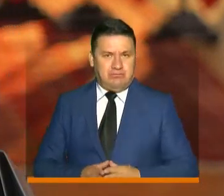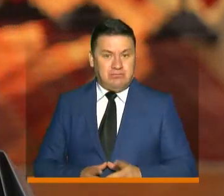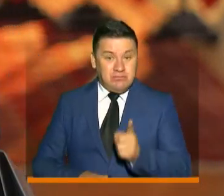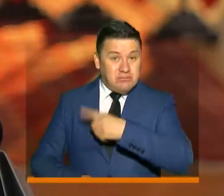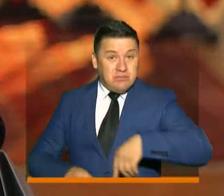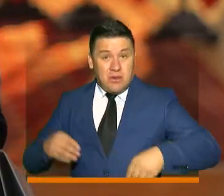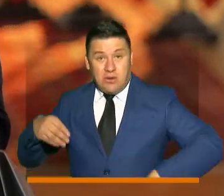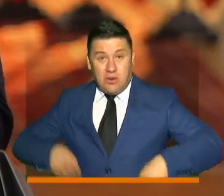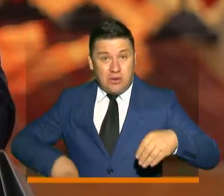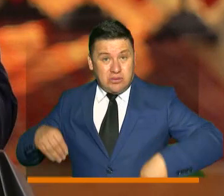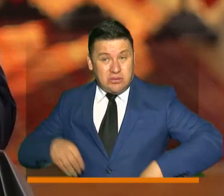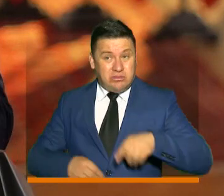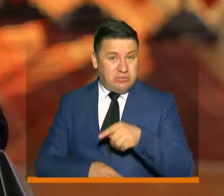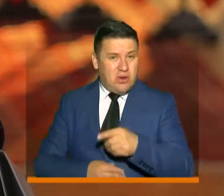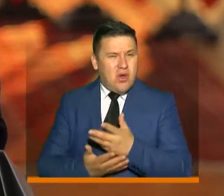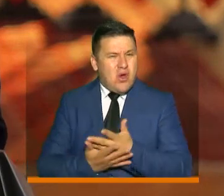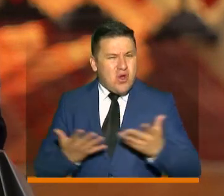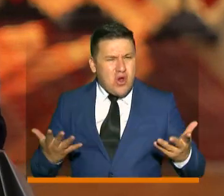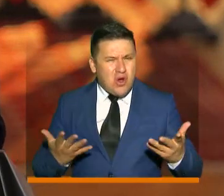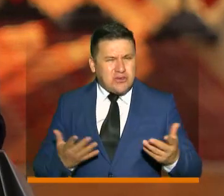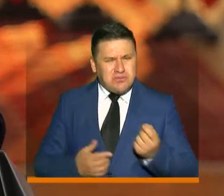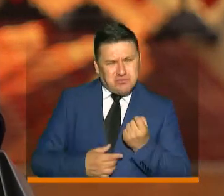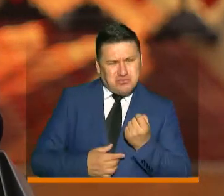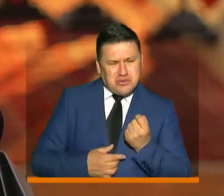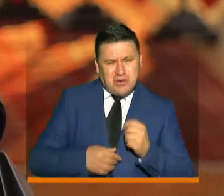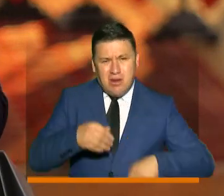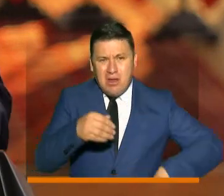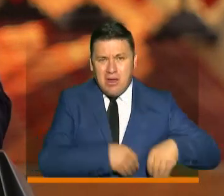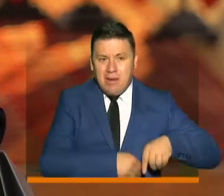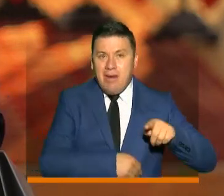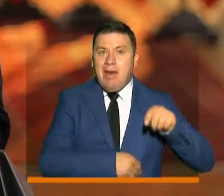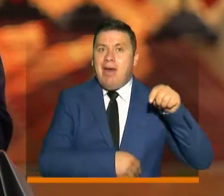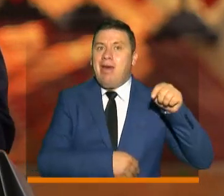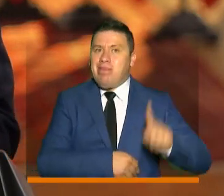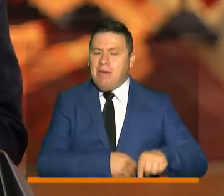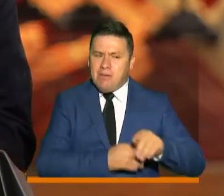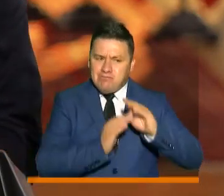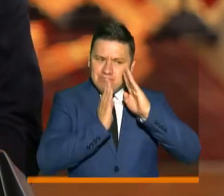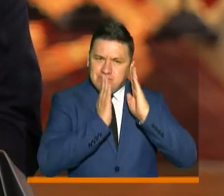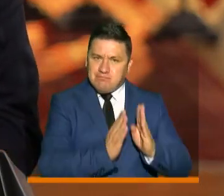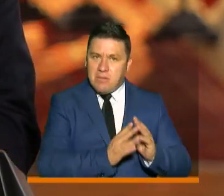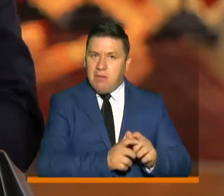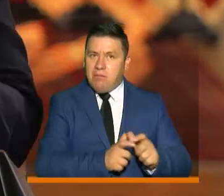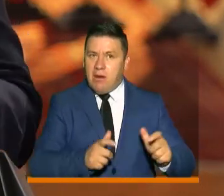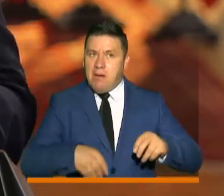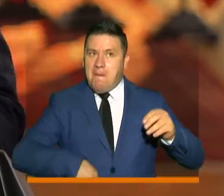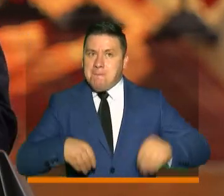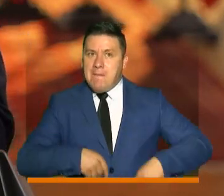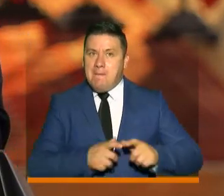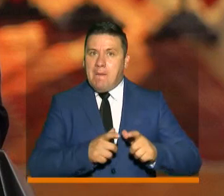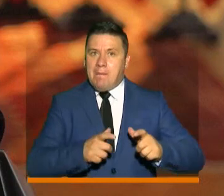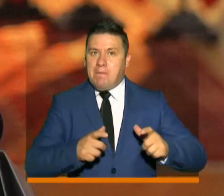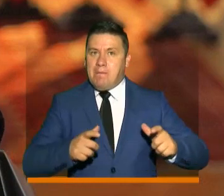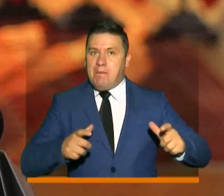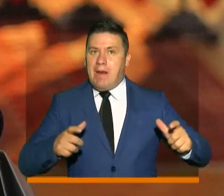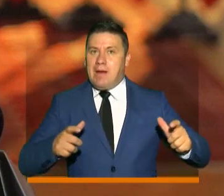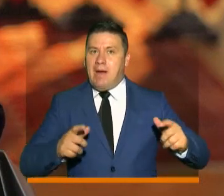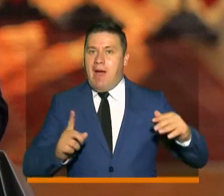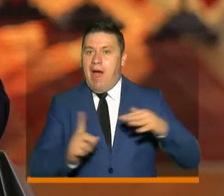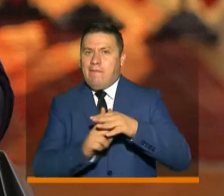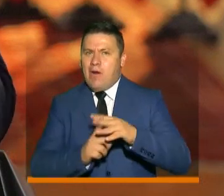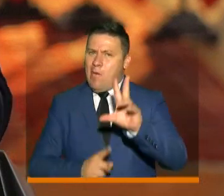corrupción en las cosas pequeñas también se agranda en el resto de las tareas